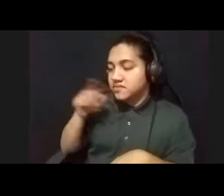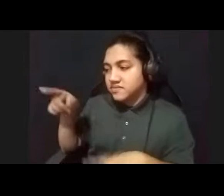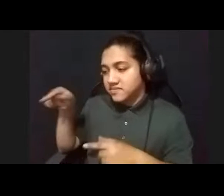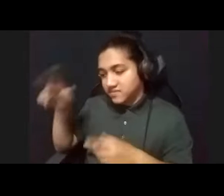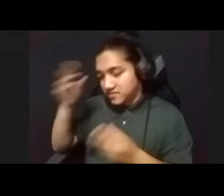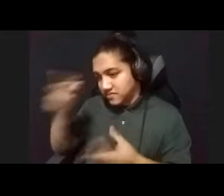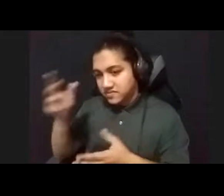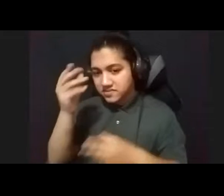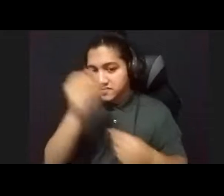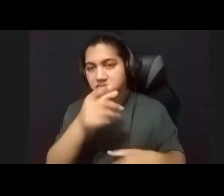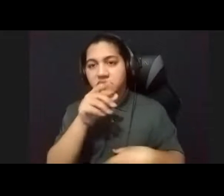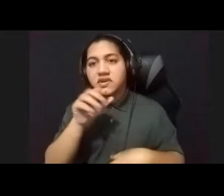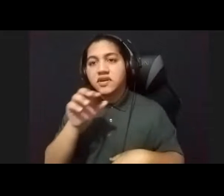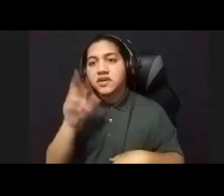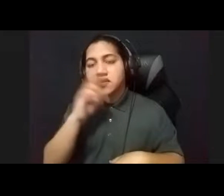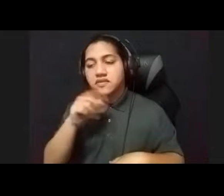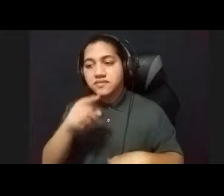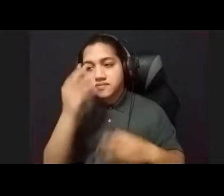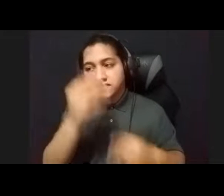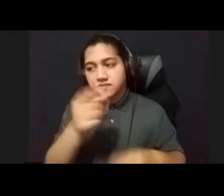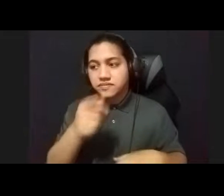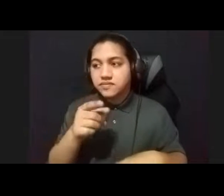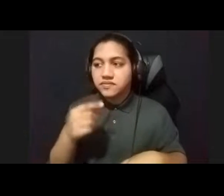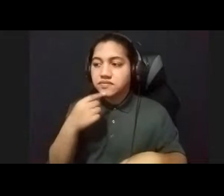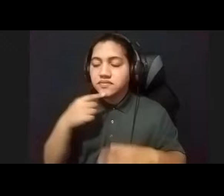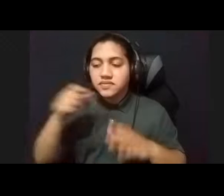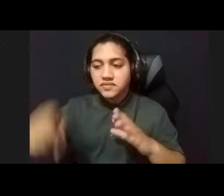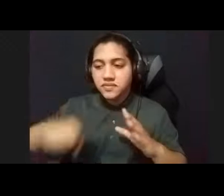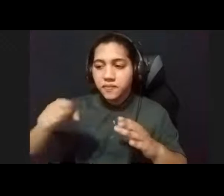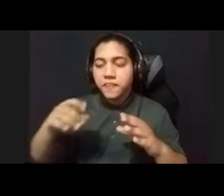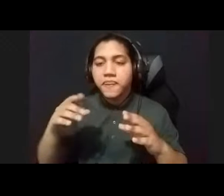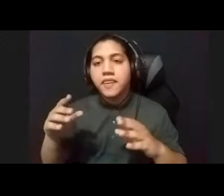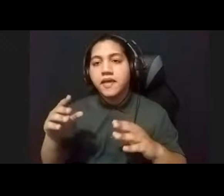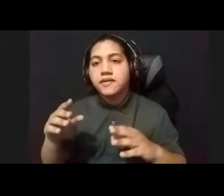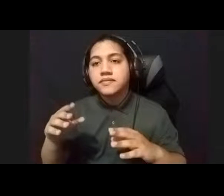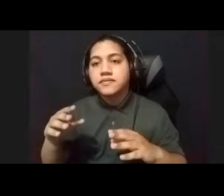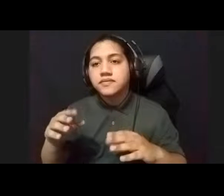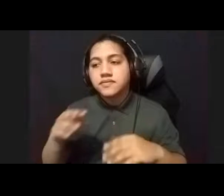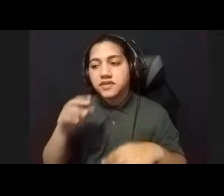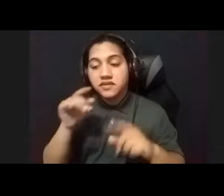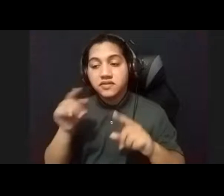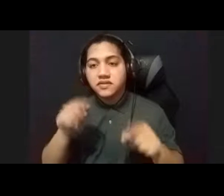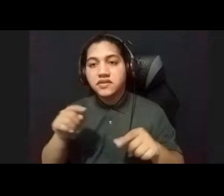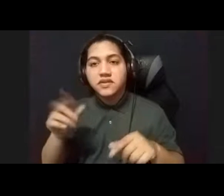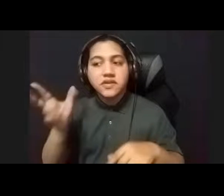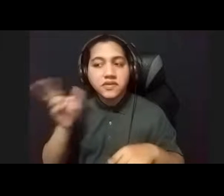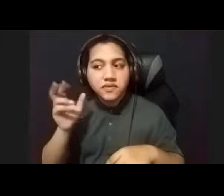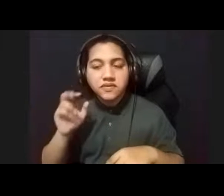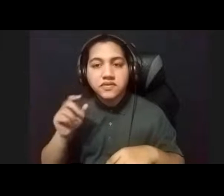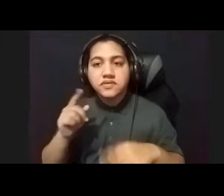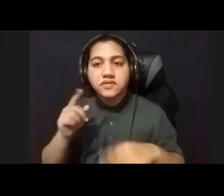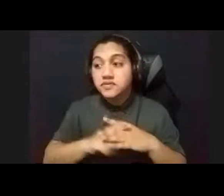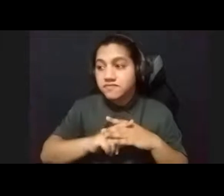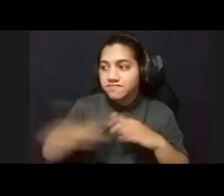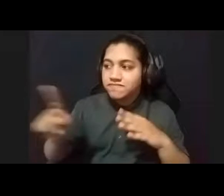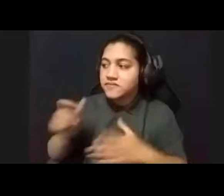El jinete llegó al molino y le contó al molinero lo que había escuchado. Ratón estaba allí y escuchó y salió corriendo